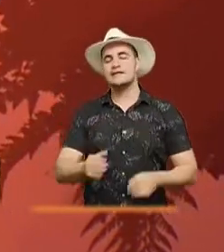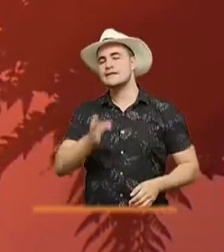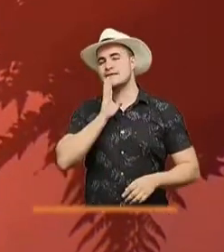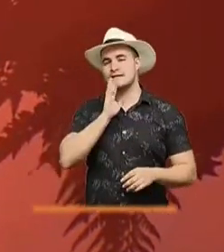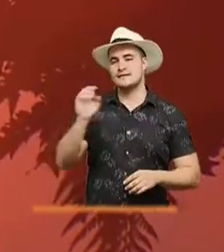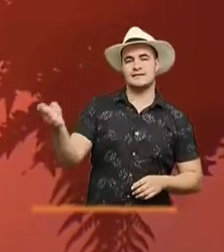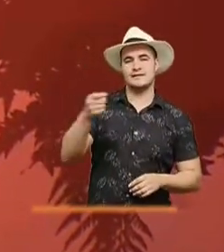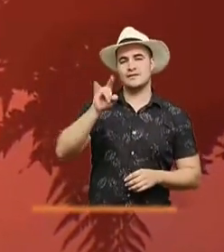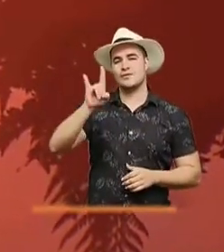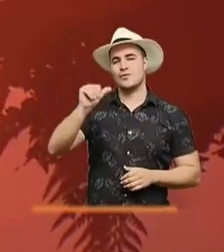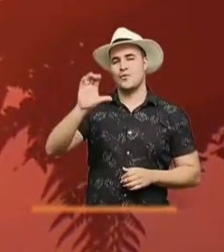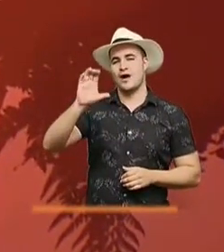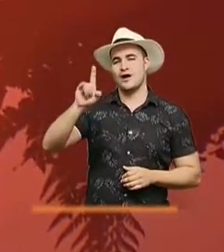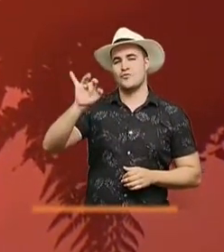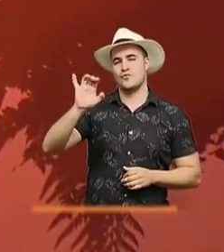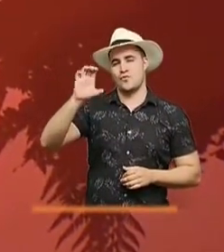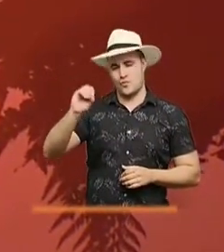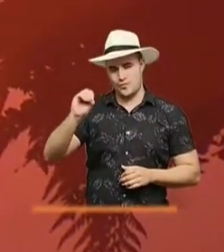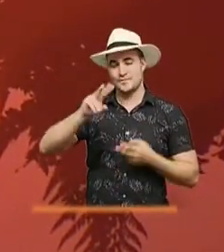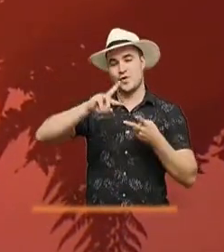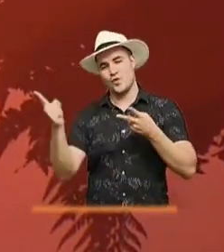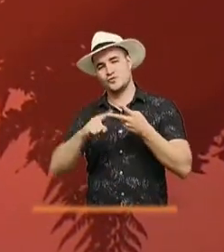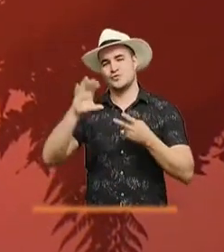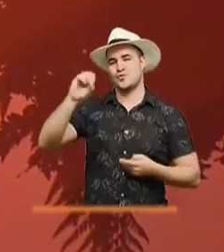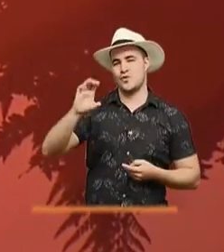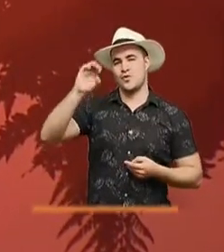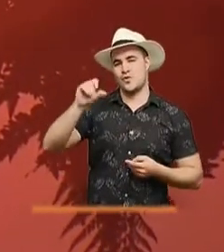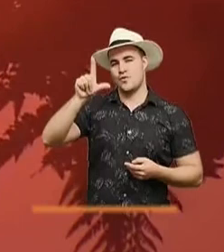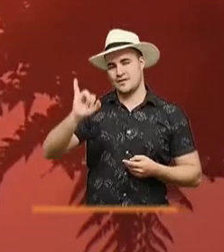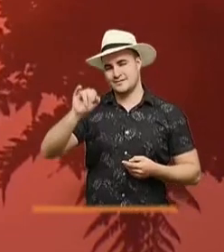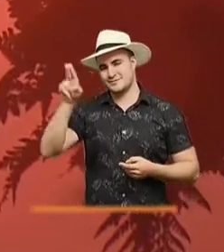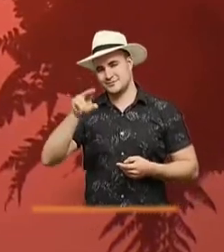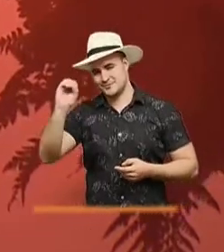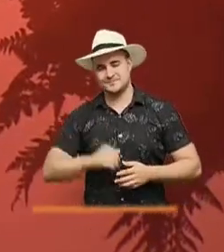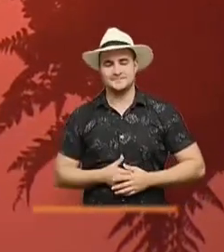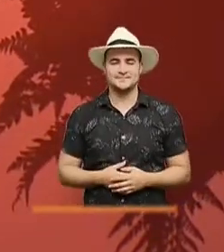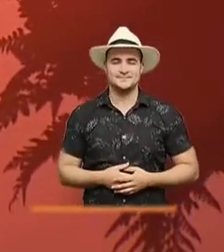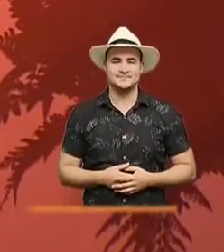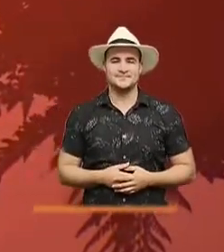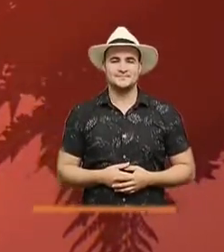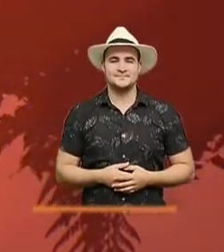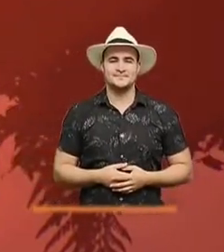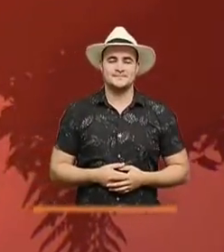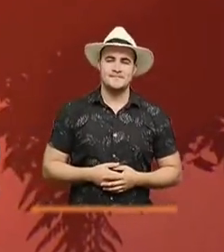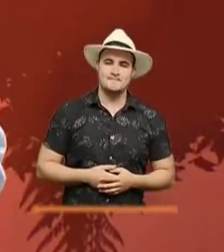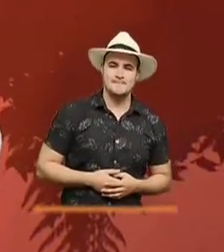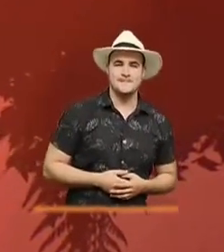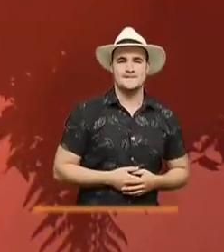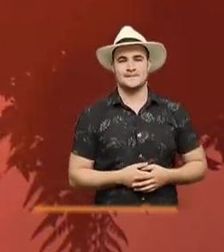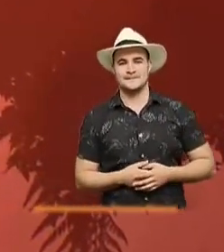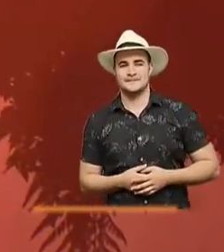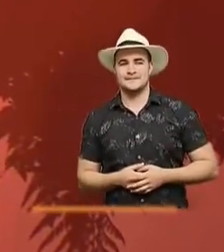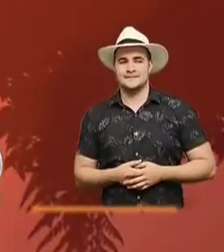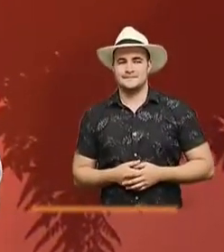trovadores Guacuco y el trovador Cocolizo para la imagen, Guacuco y Cocolizo. Hay que